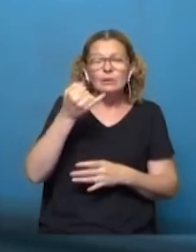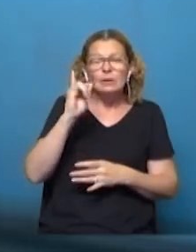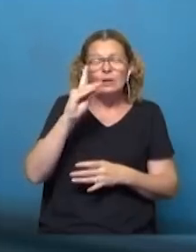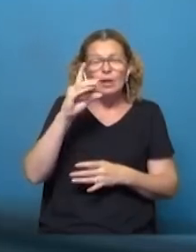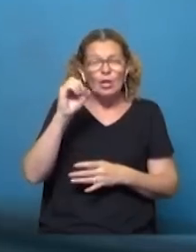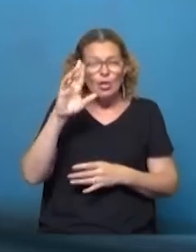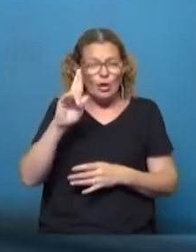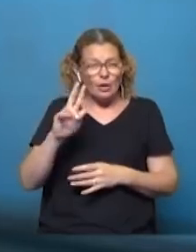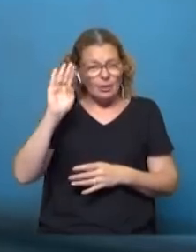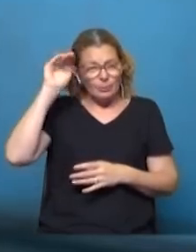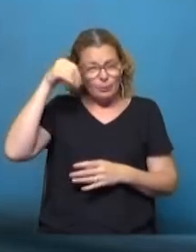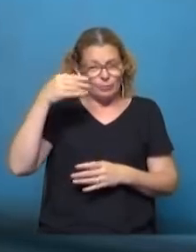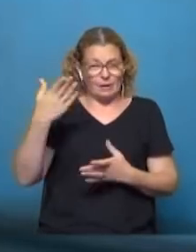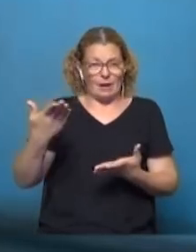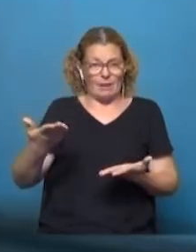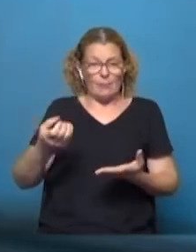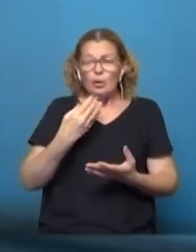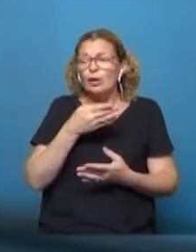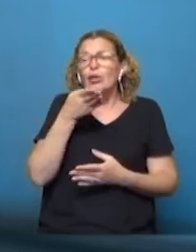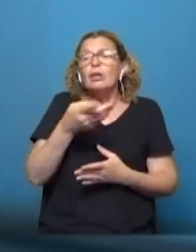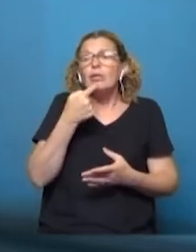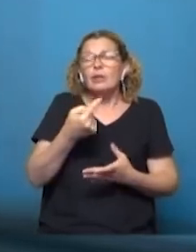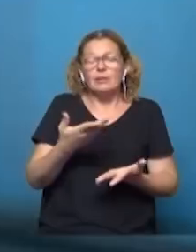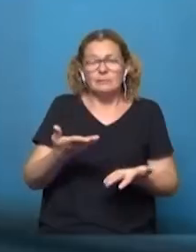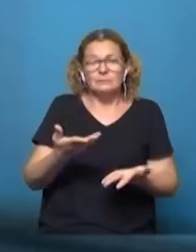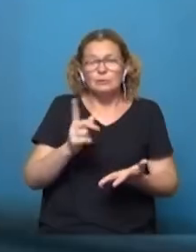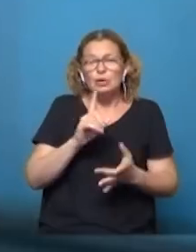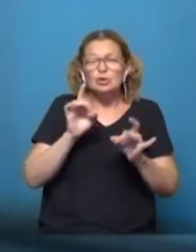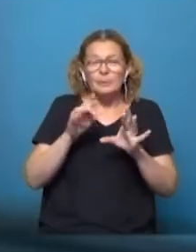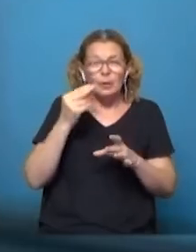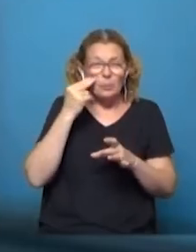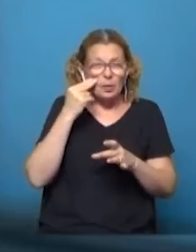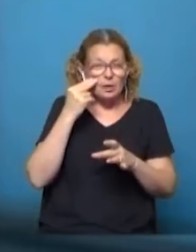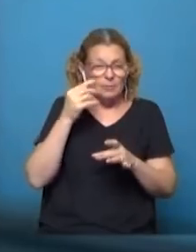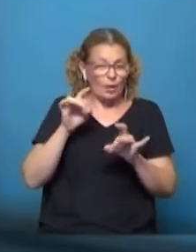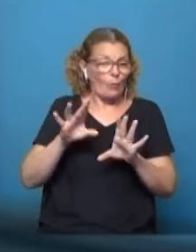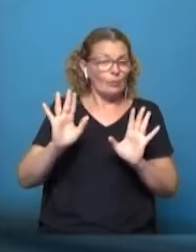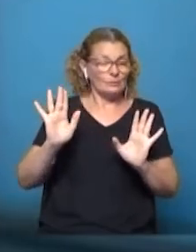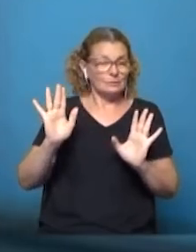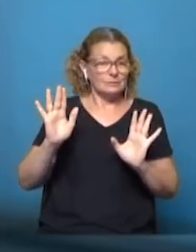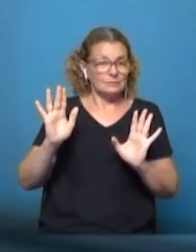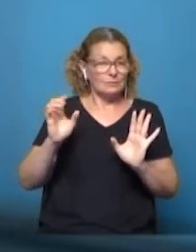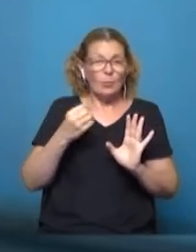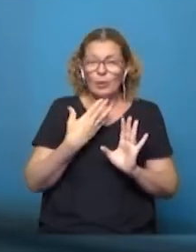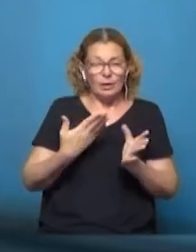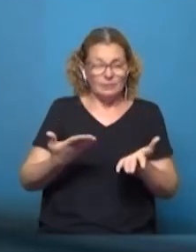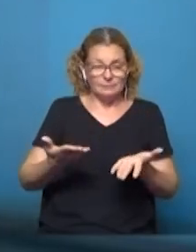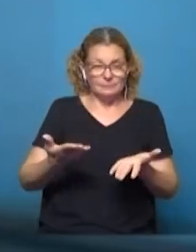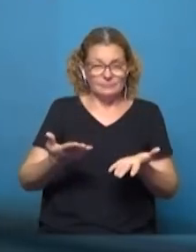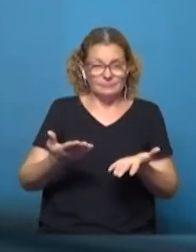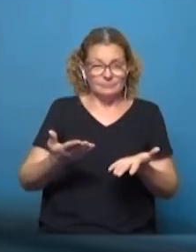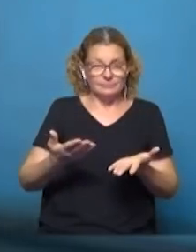República un traidor a la patria no solo un delincuente común Por qué